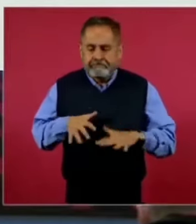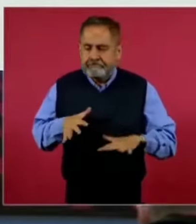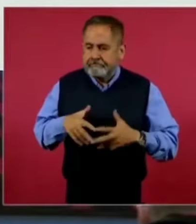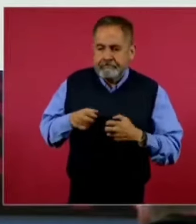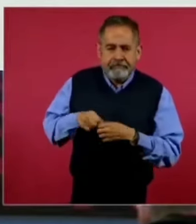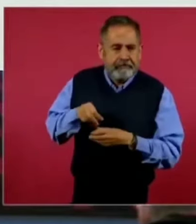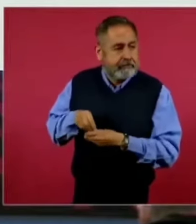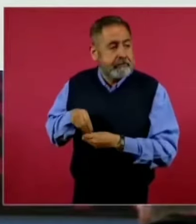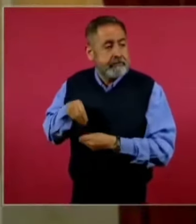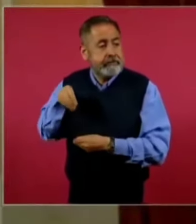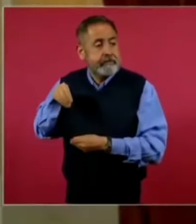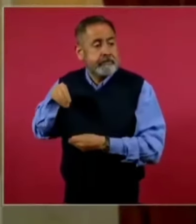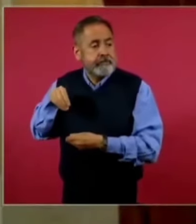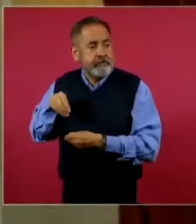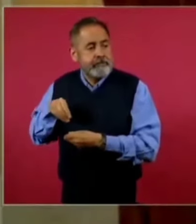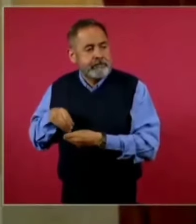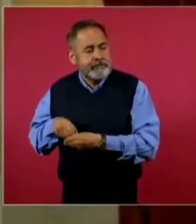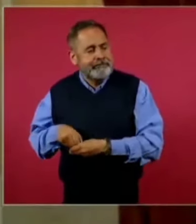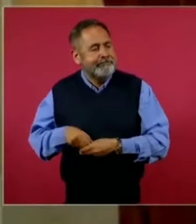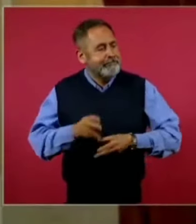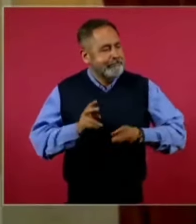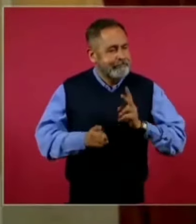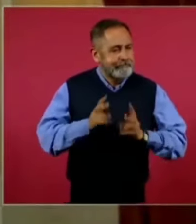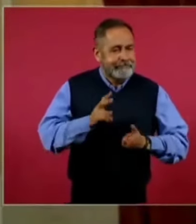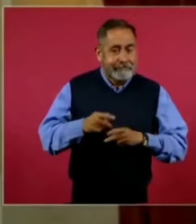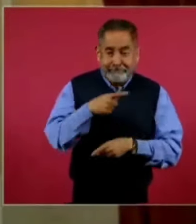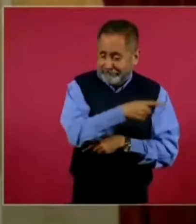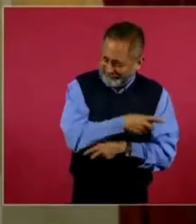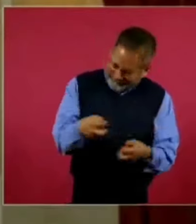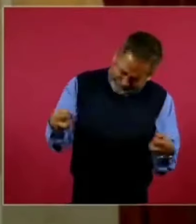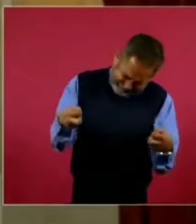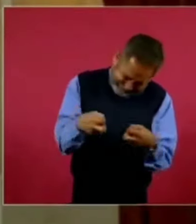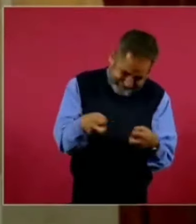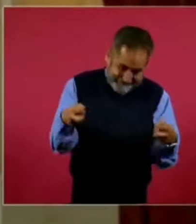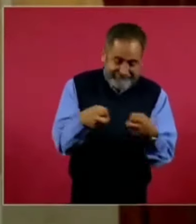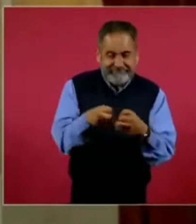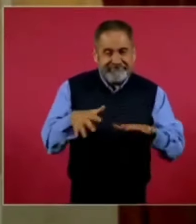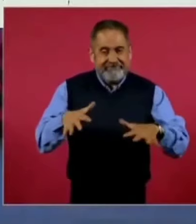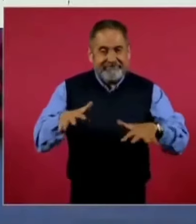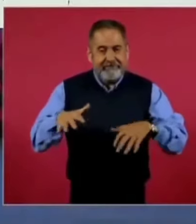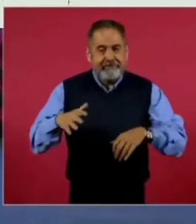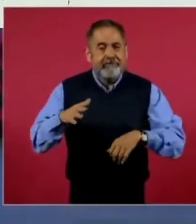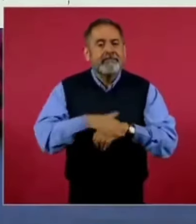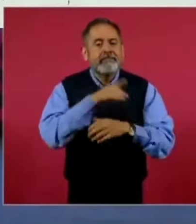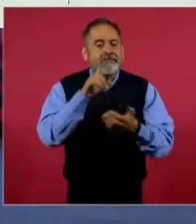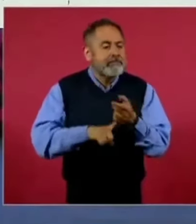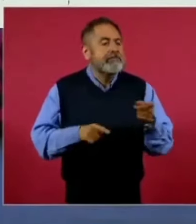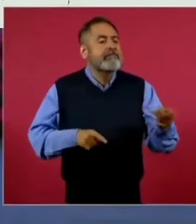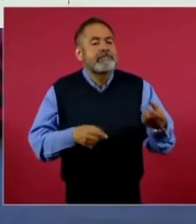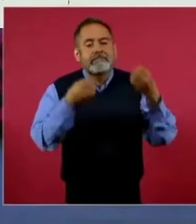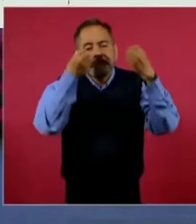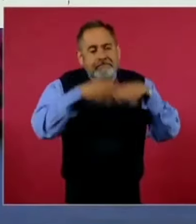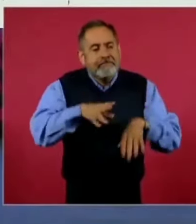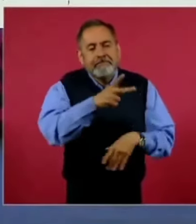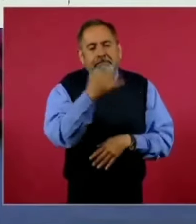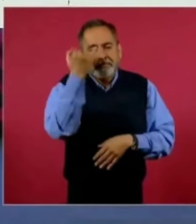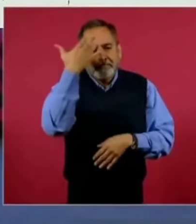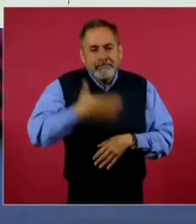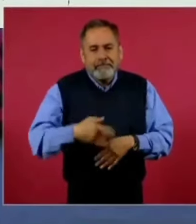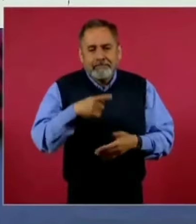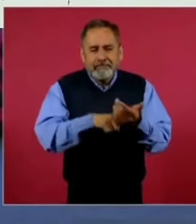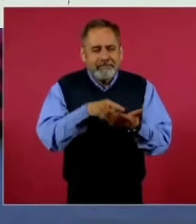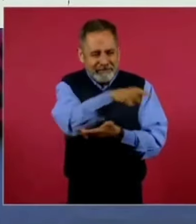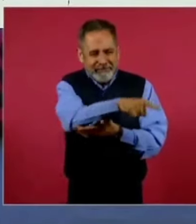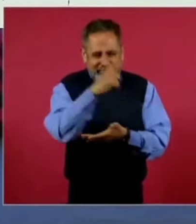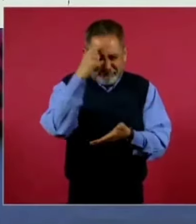a meter la foto. Estaba nerviosísimo porque estaba de por medio lo de Punta